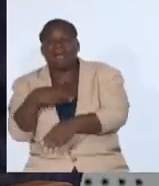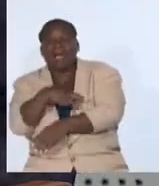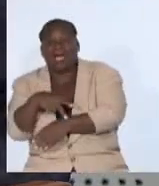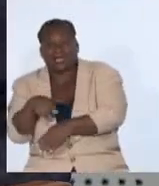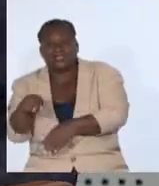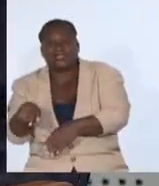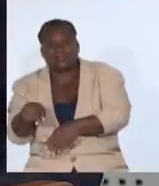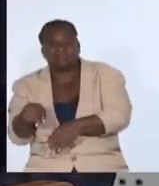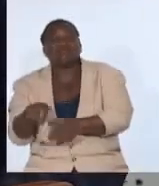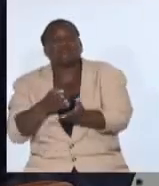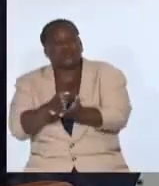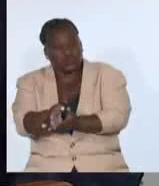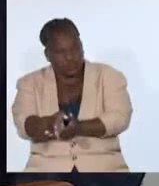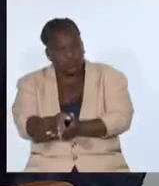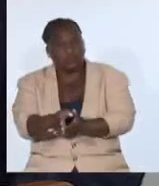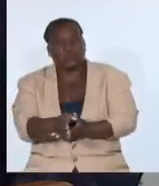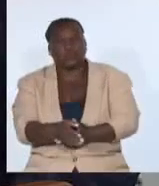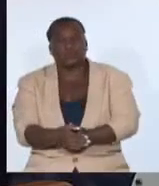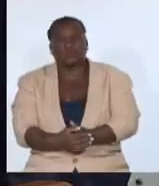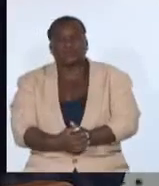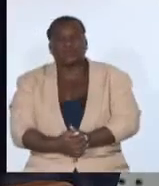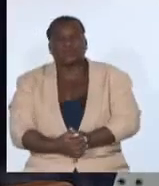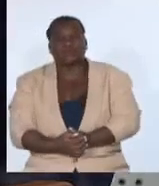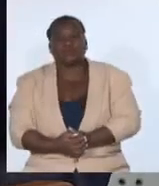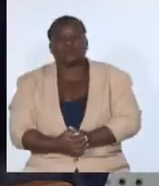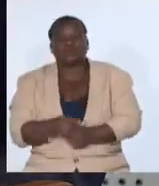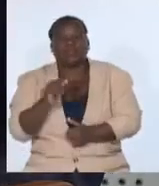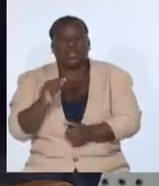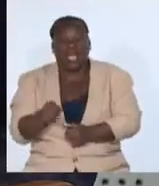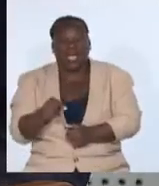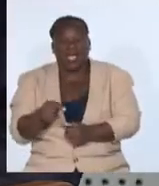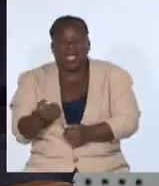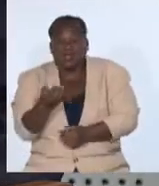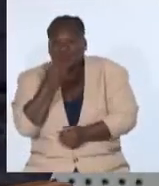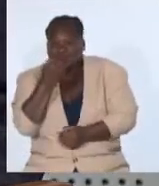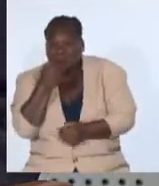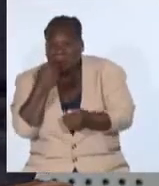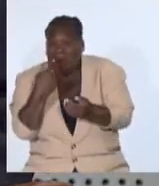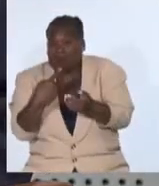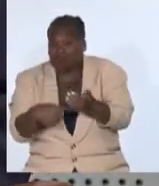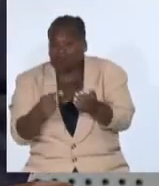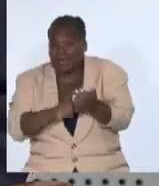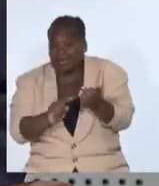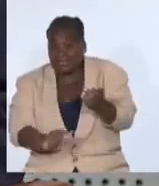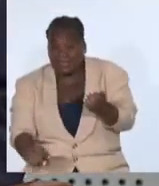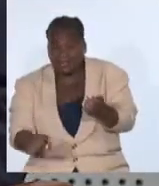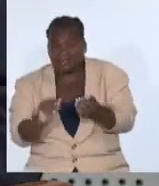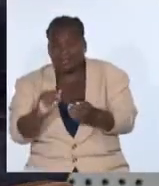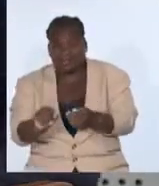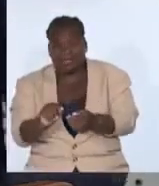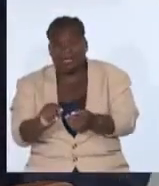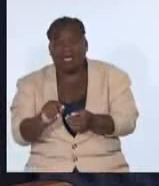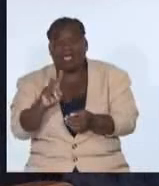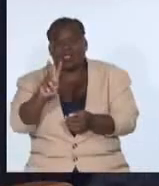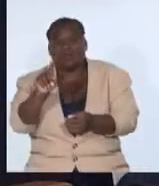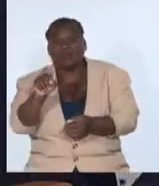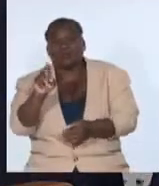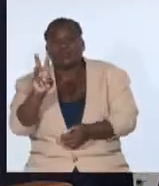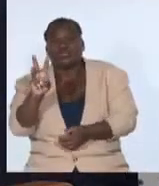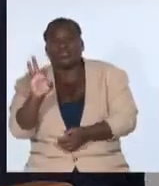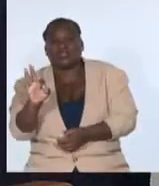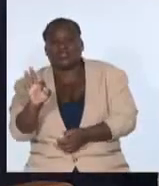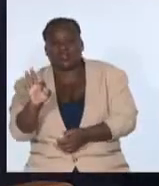continúe creciendo el consumo de Electricidad per cápita en los países de la ocde ocho veces mayor